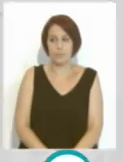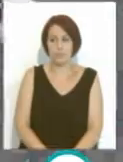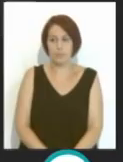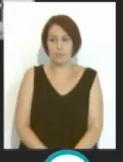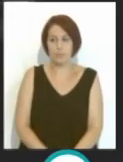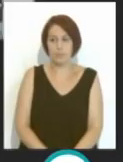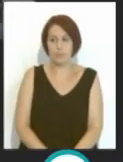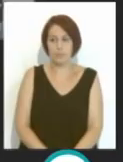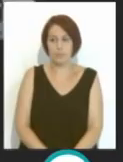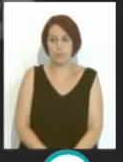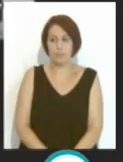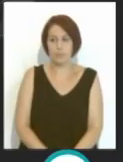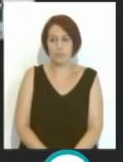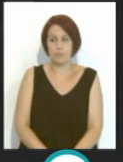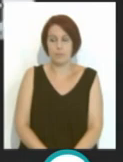¡Gracias!